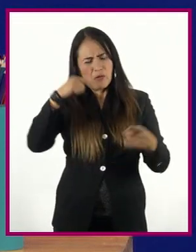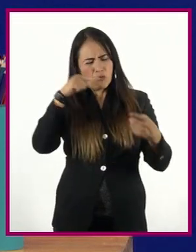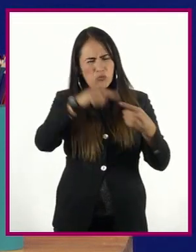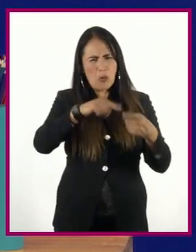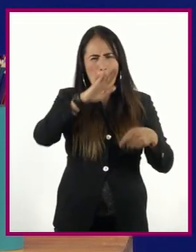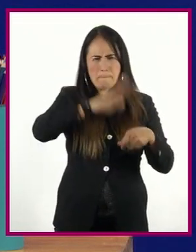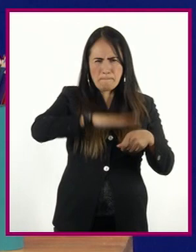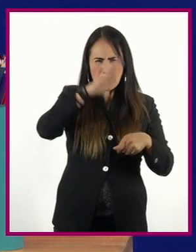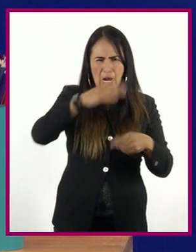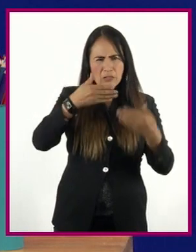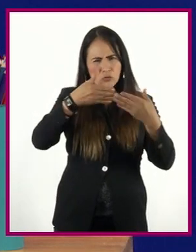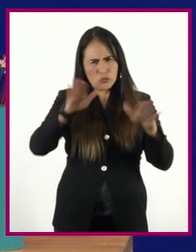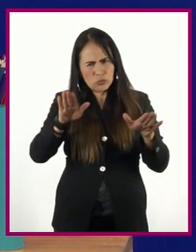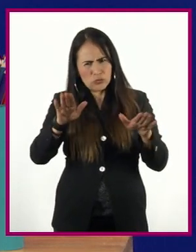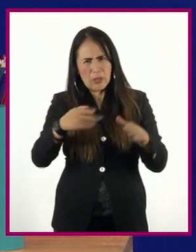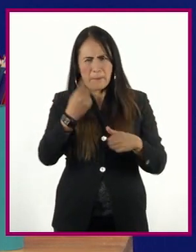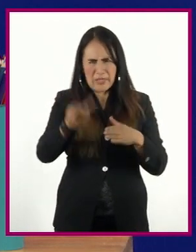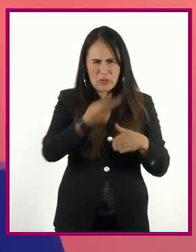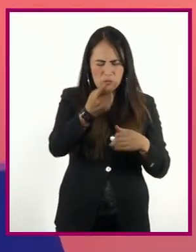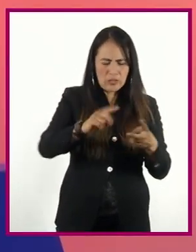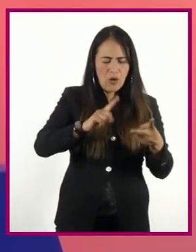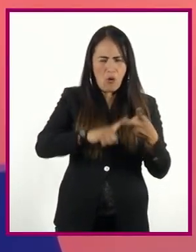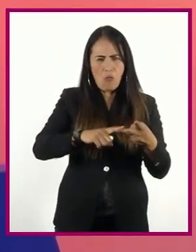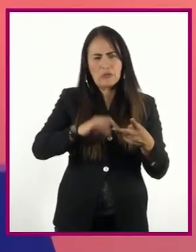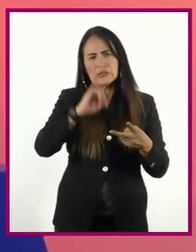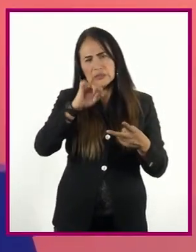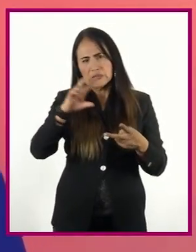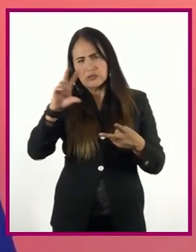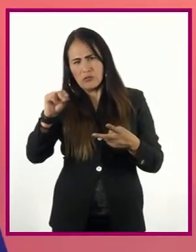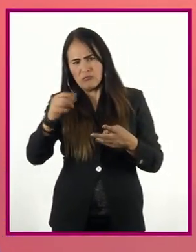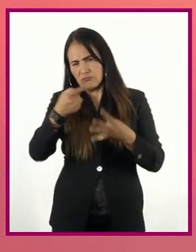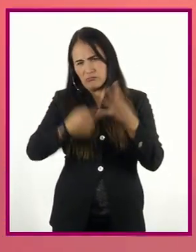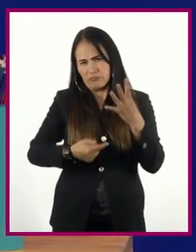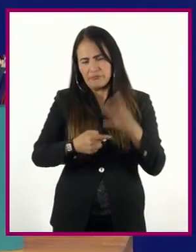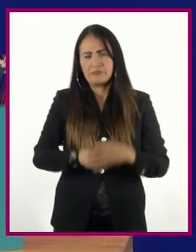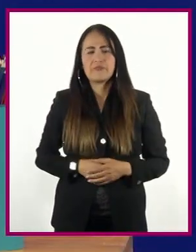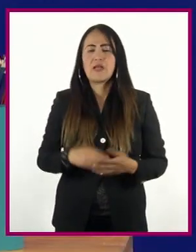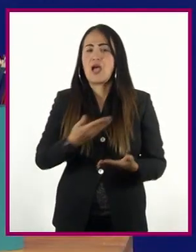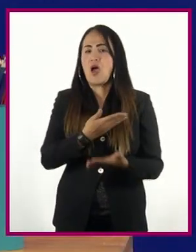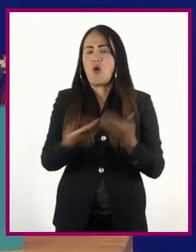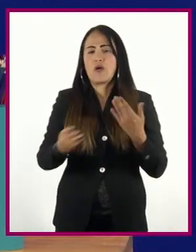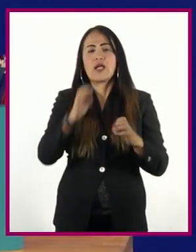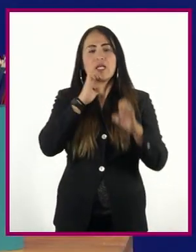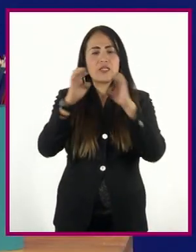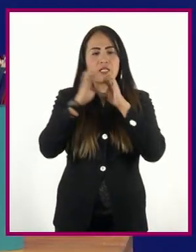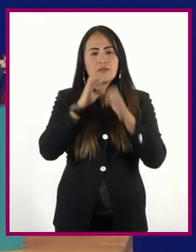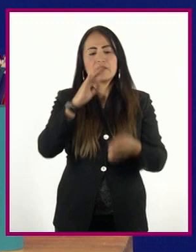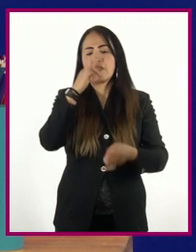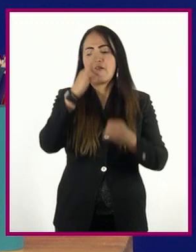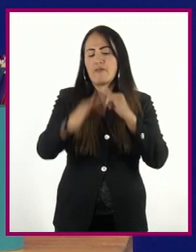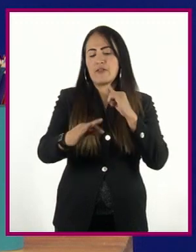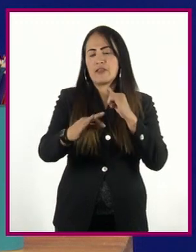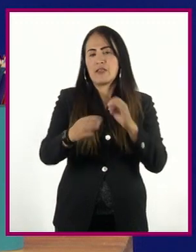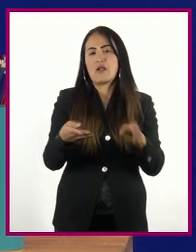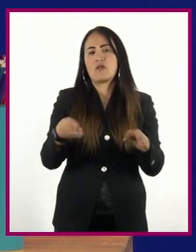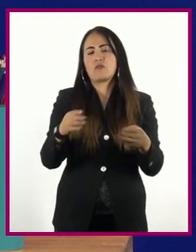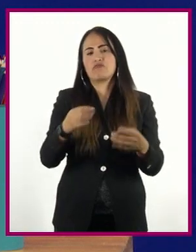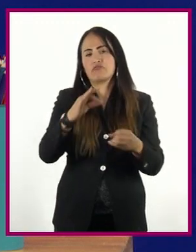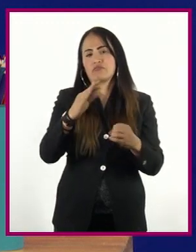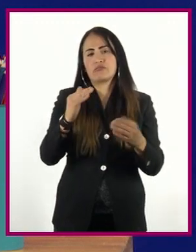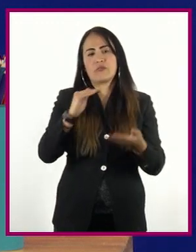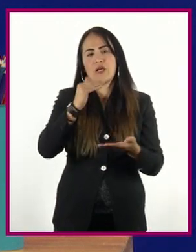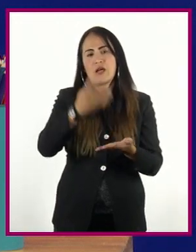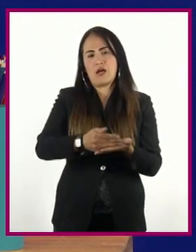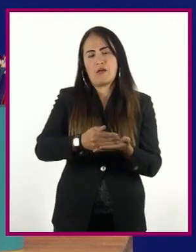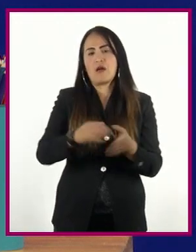peso a las preguntas cerradas o a las abiertas. Ahora vayamos con el cierre de la entrevista. Una manera de cerrar